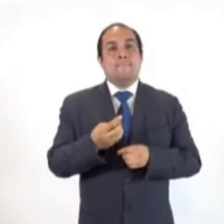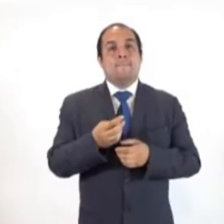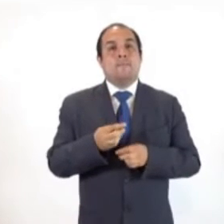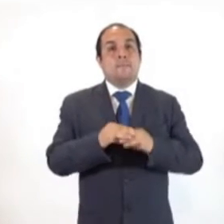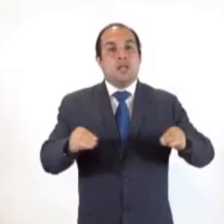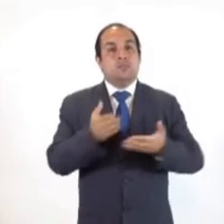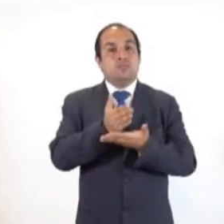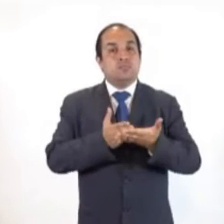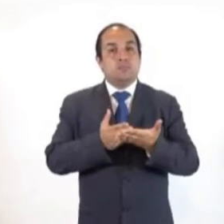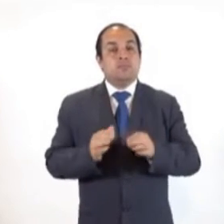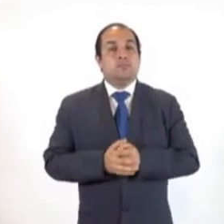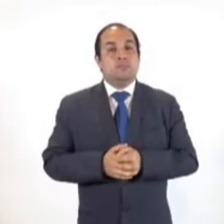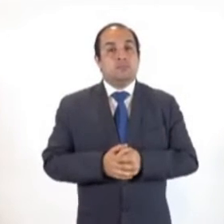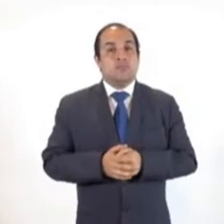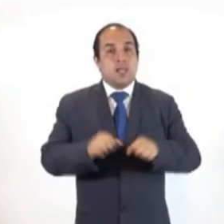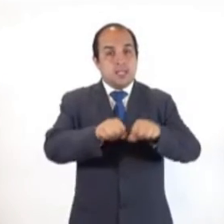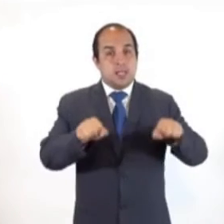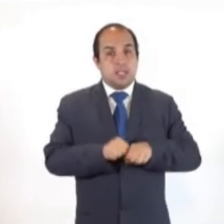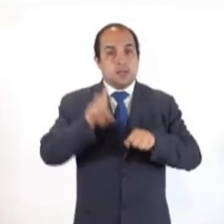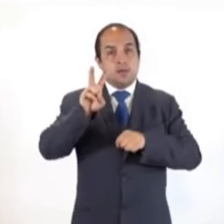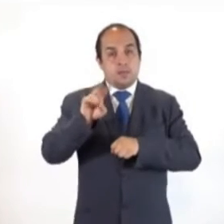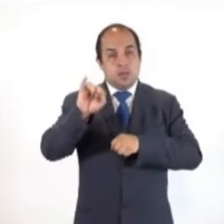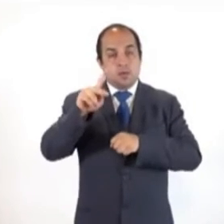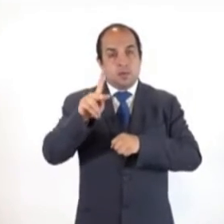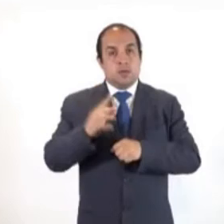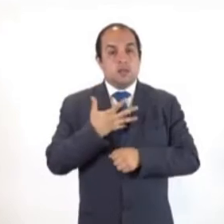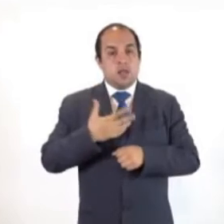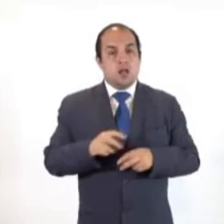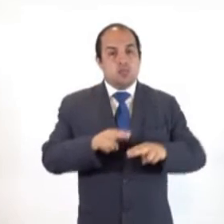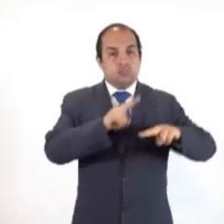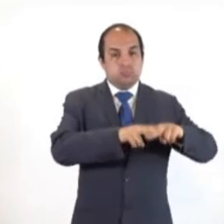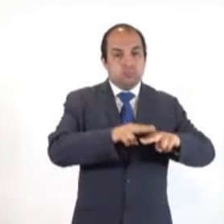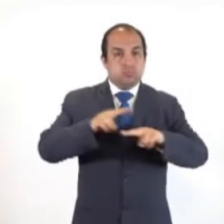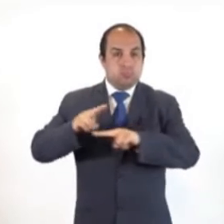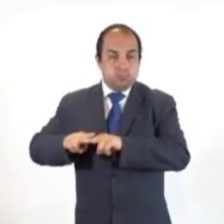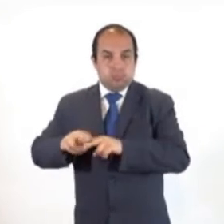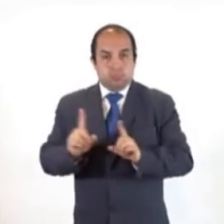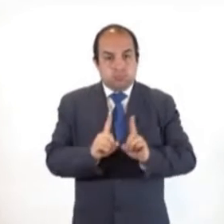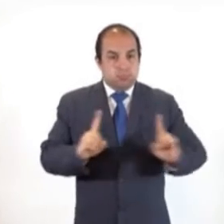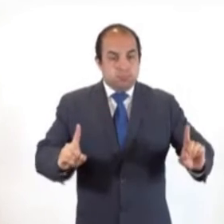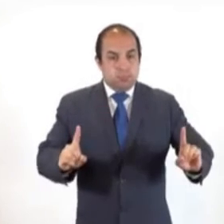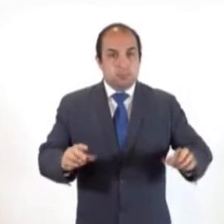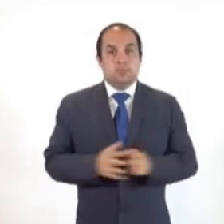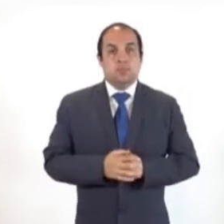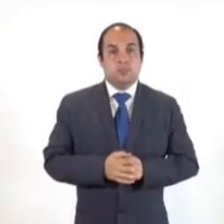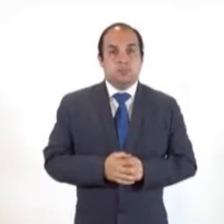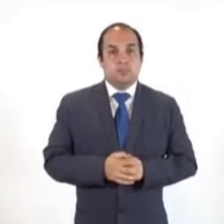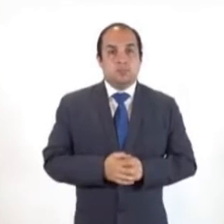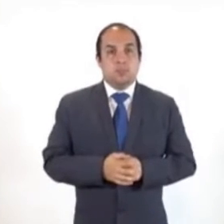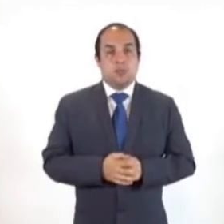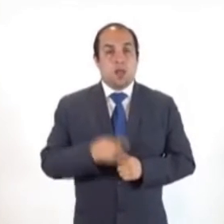mínima. Y en el caso de salas VIP, como son unidades que tienen mucha distancia entre asientos y son unidades de 2 asientos,